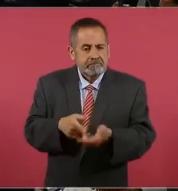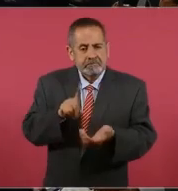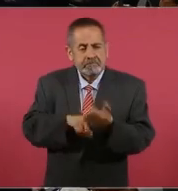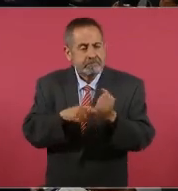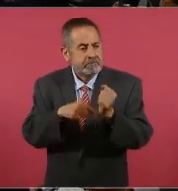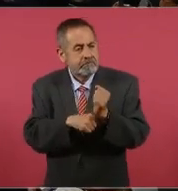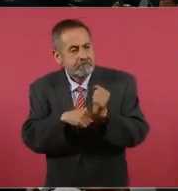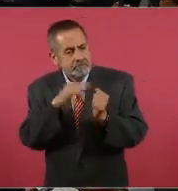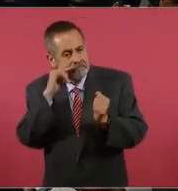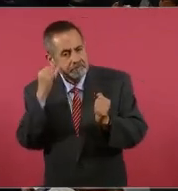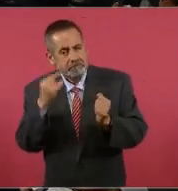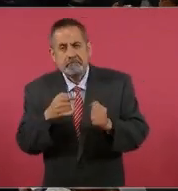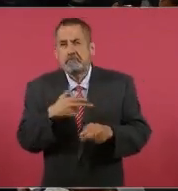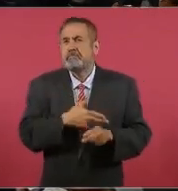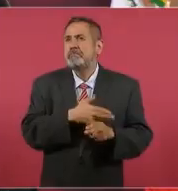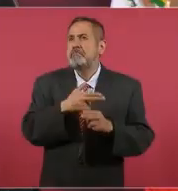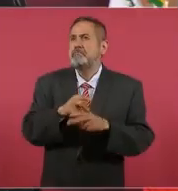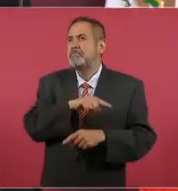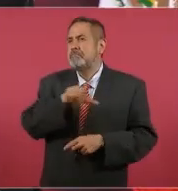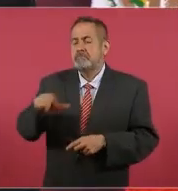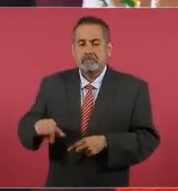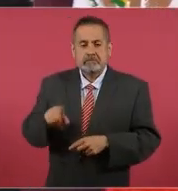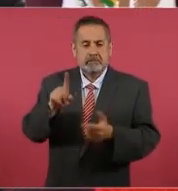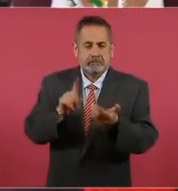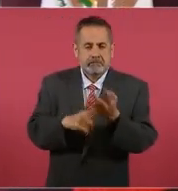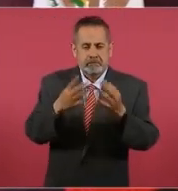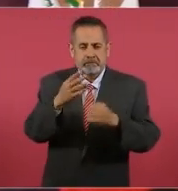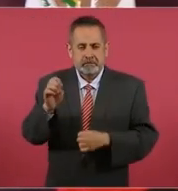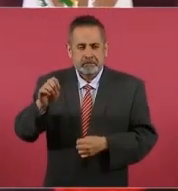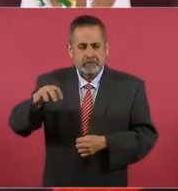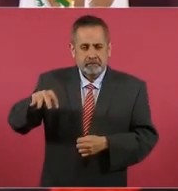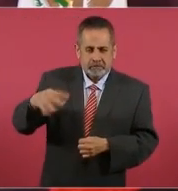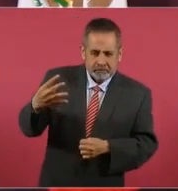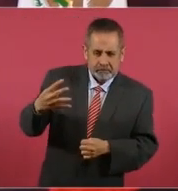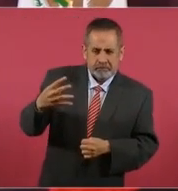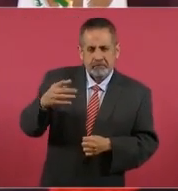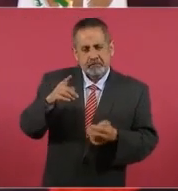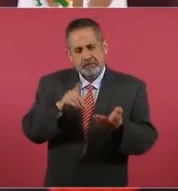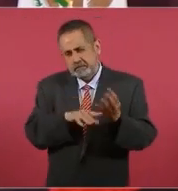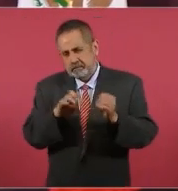Es hasta 1914, 1915